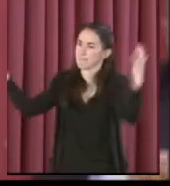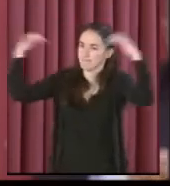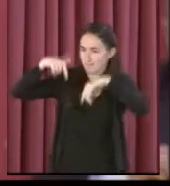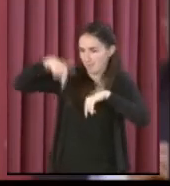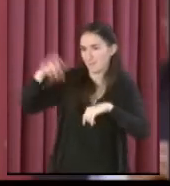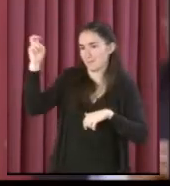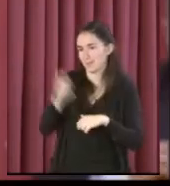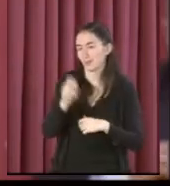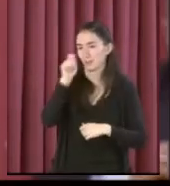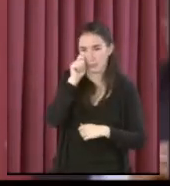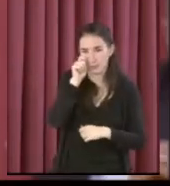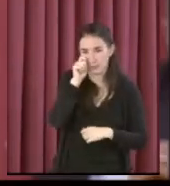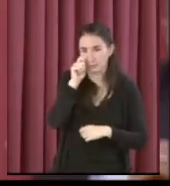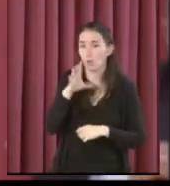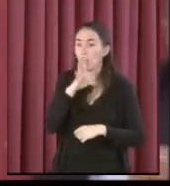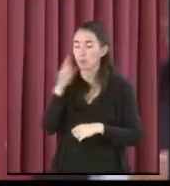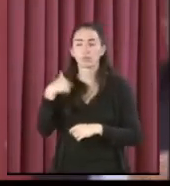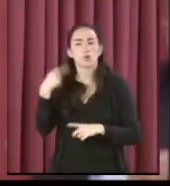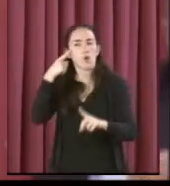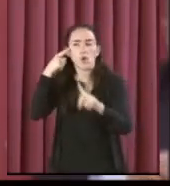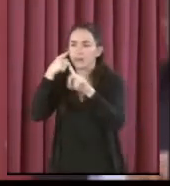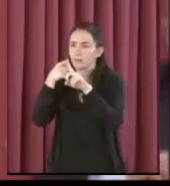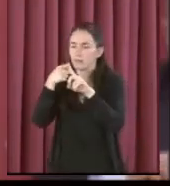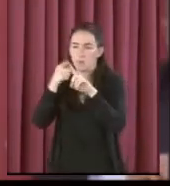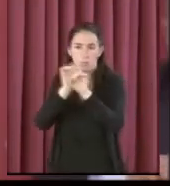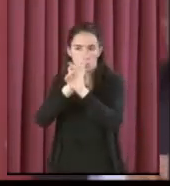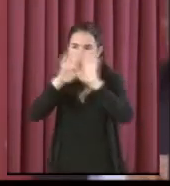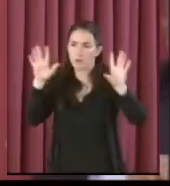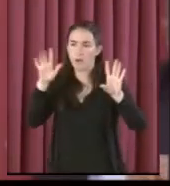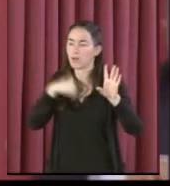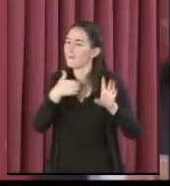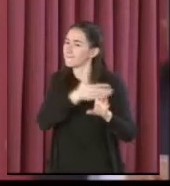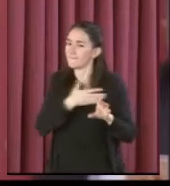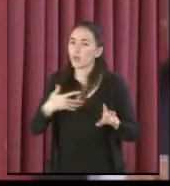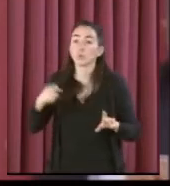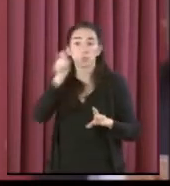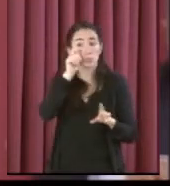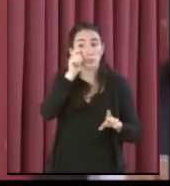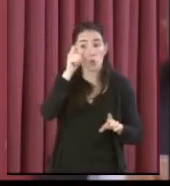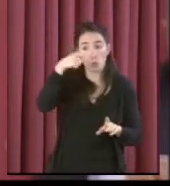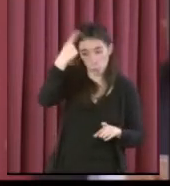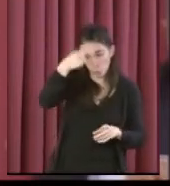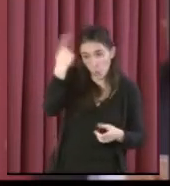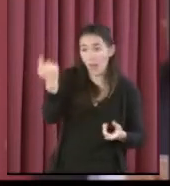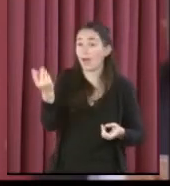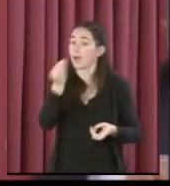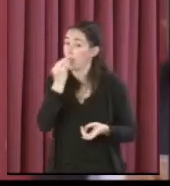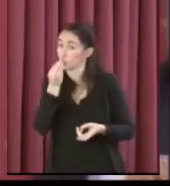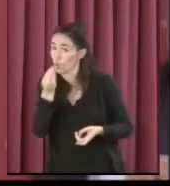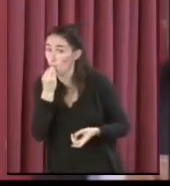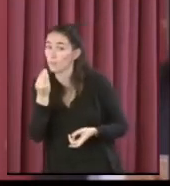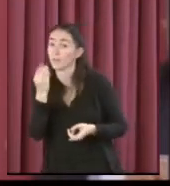eso es precisamente lo que estamos haciendo con un objetivo concreto, potenciar el turismo cultural, gastronómico y, por